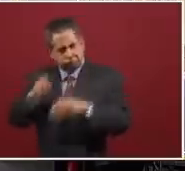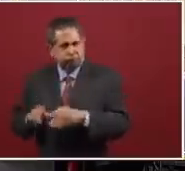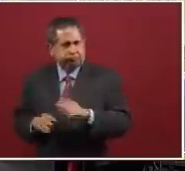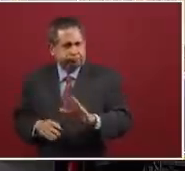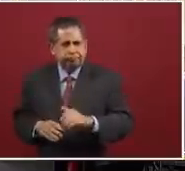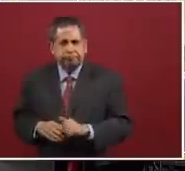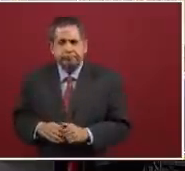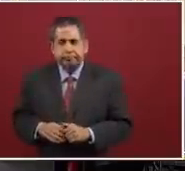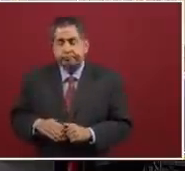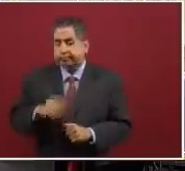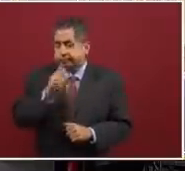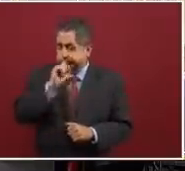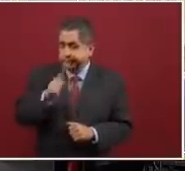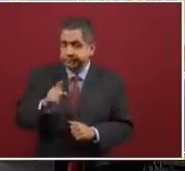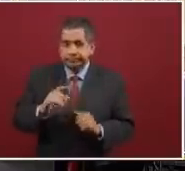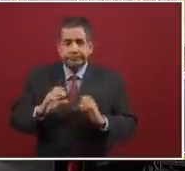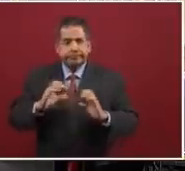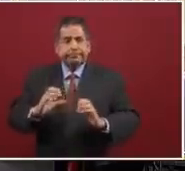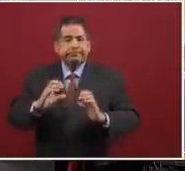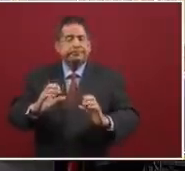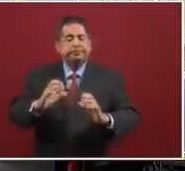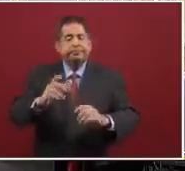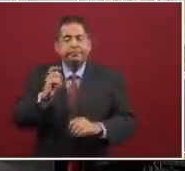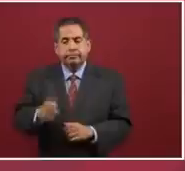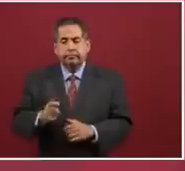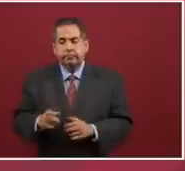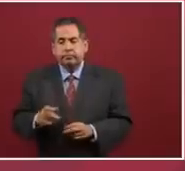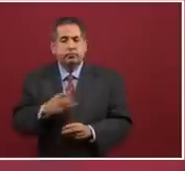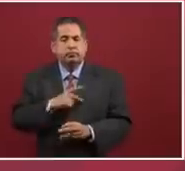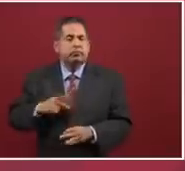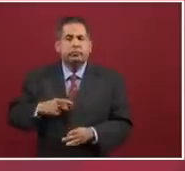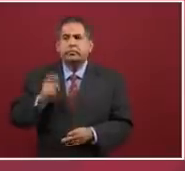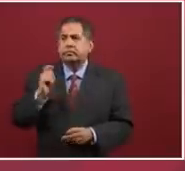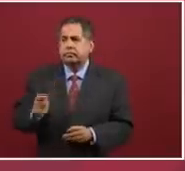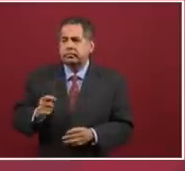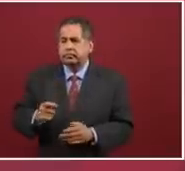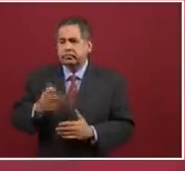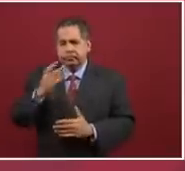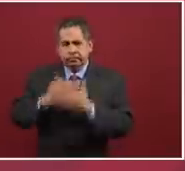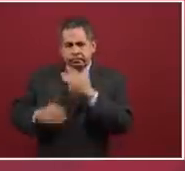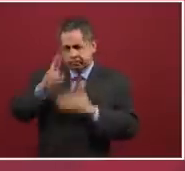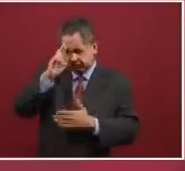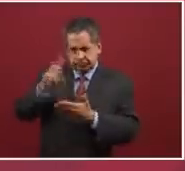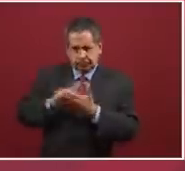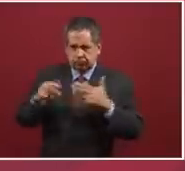y cuidando que no se violen derechos humanos.